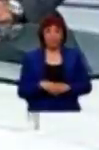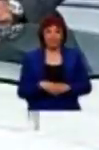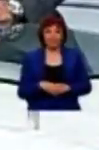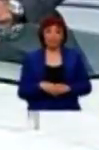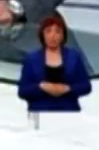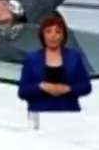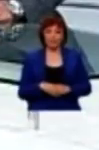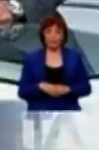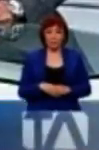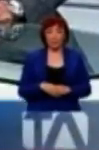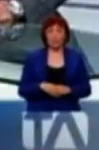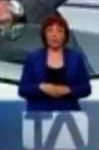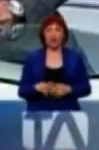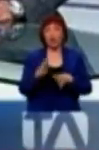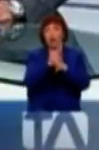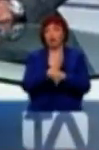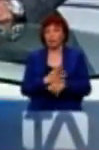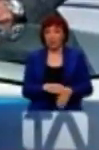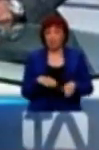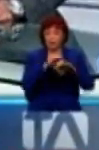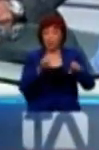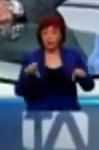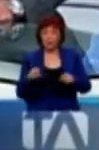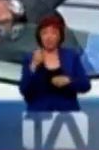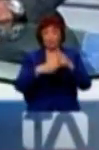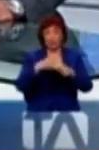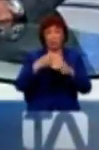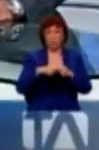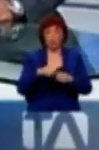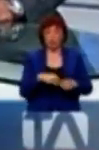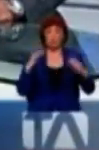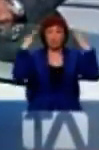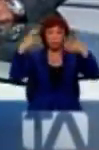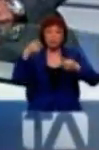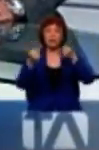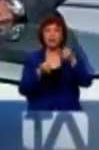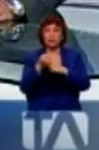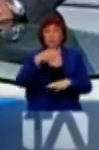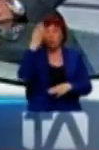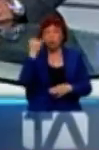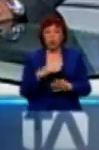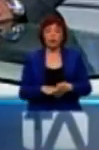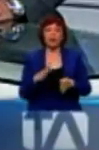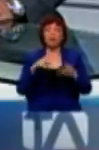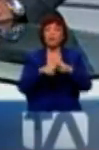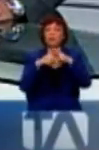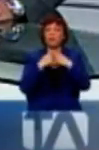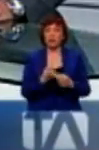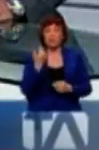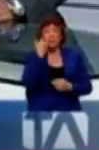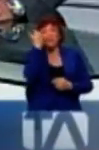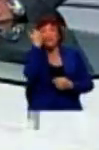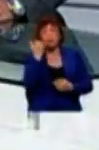Un cargamento de embutidos fue incautado por las autoridades de control en Tulcán por la restricción ante el brote de fiebre aftosa en Colombia.